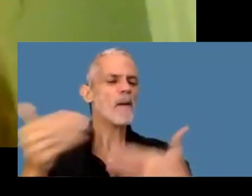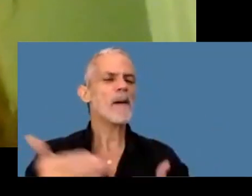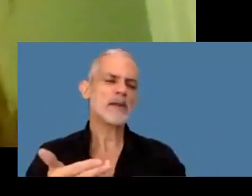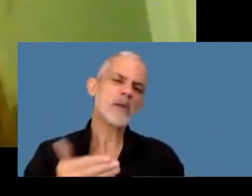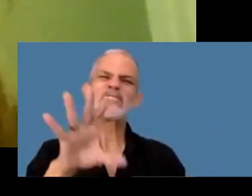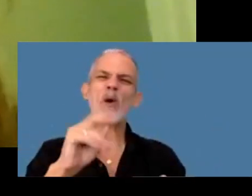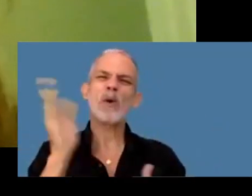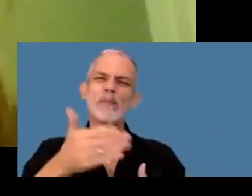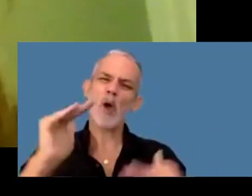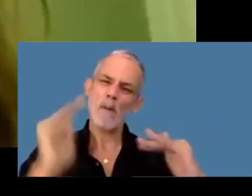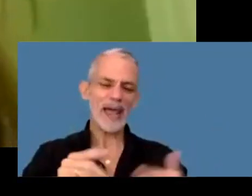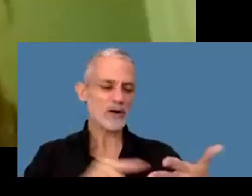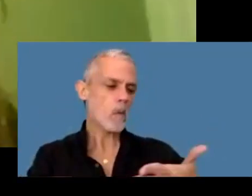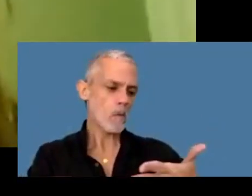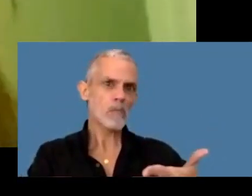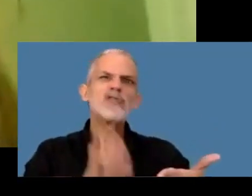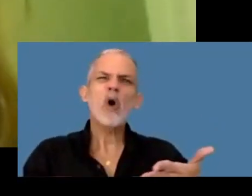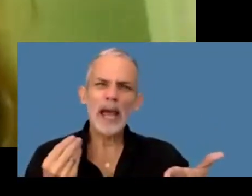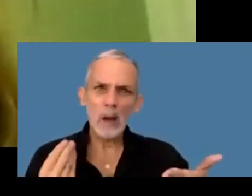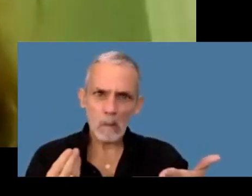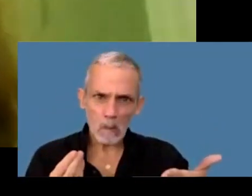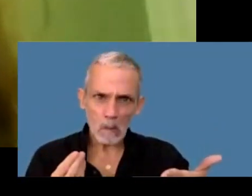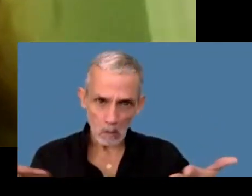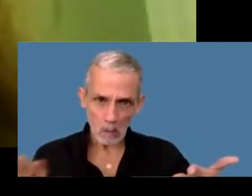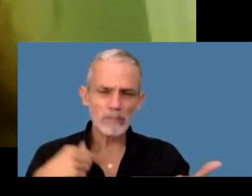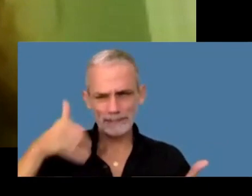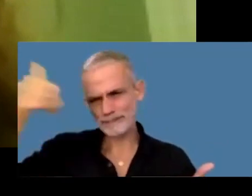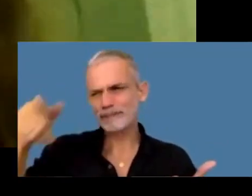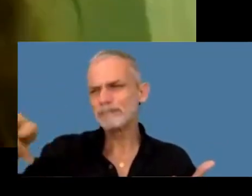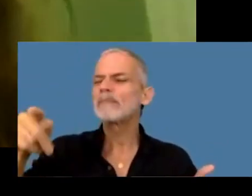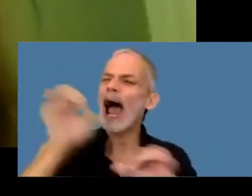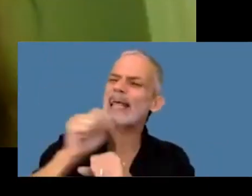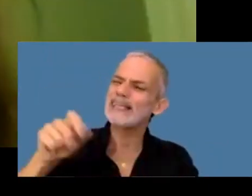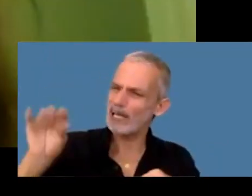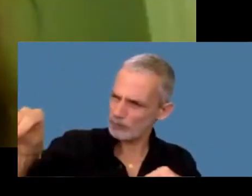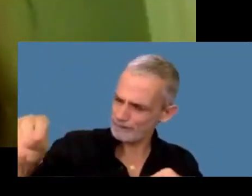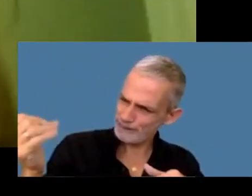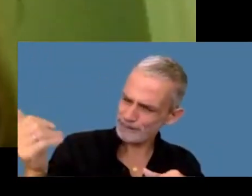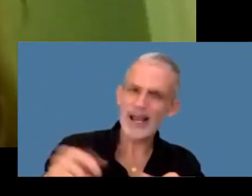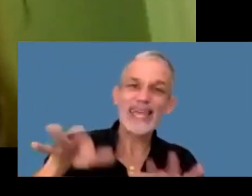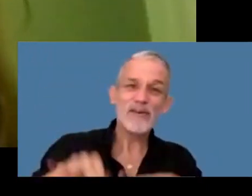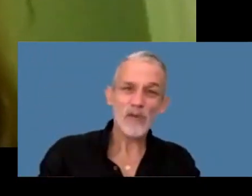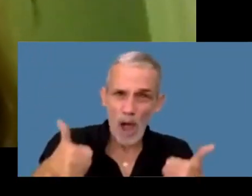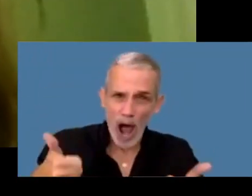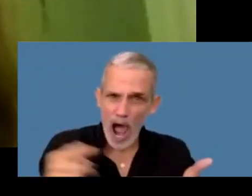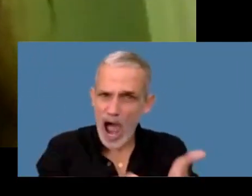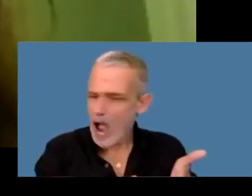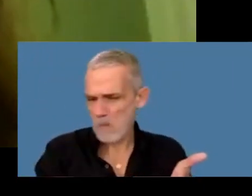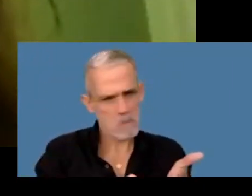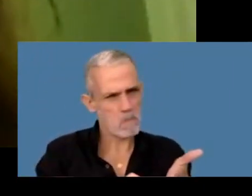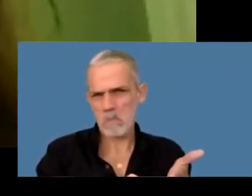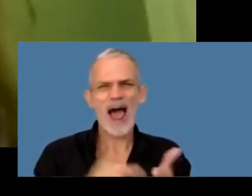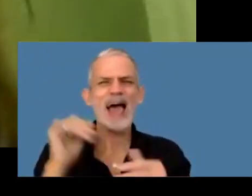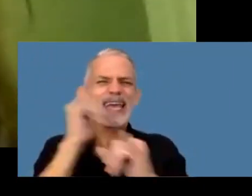súper claro, excelente. Así que, pero bueno, Rocío está por ahí como para poder leerle a Sergio, que vi que había unas